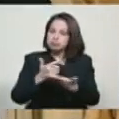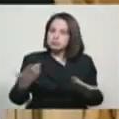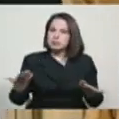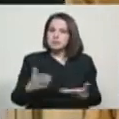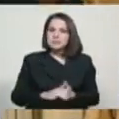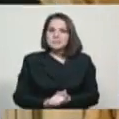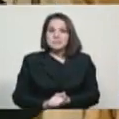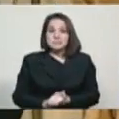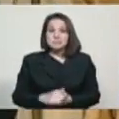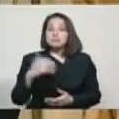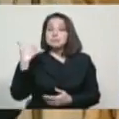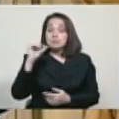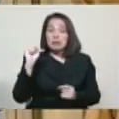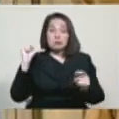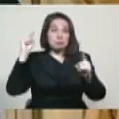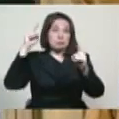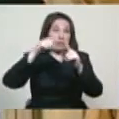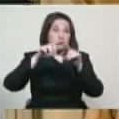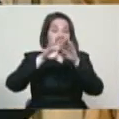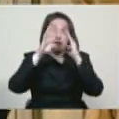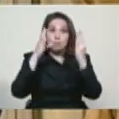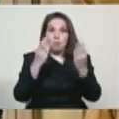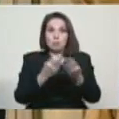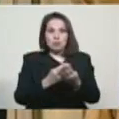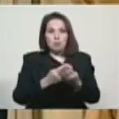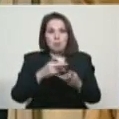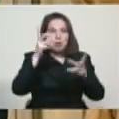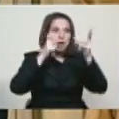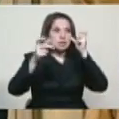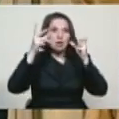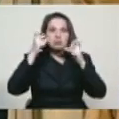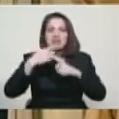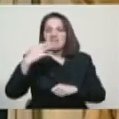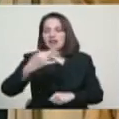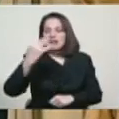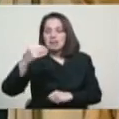Tenemos muchos retos en el mundo porque se escuche la verdad de Venezuela